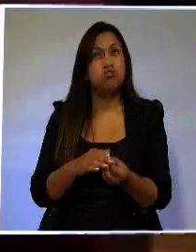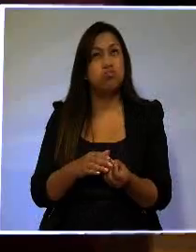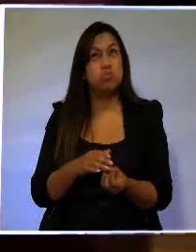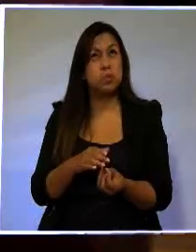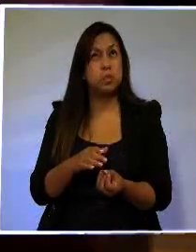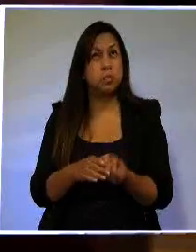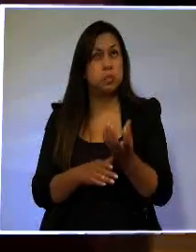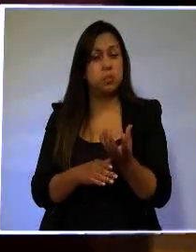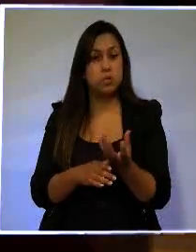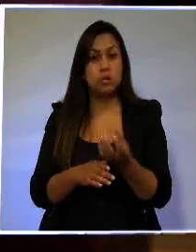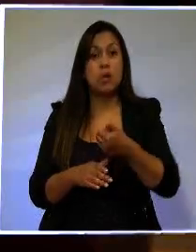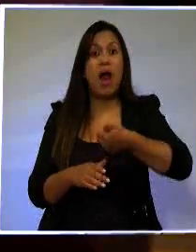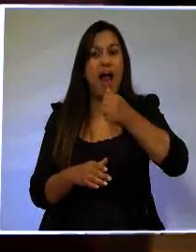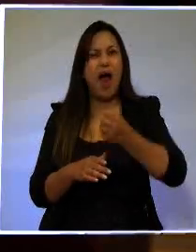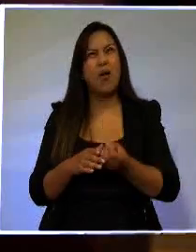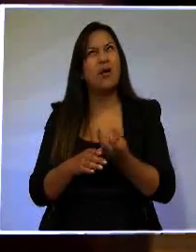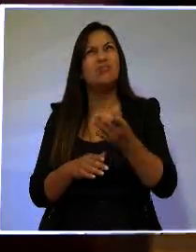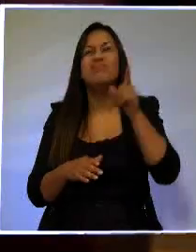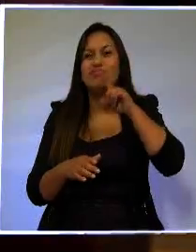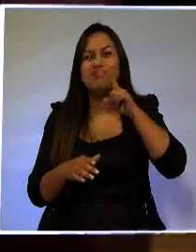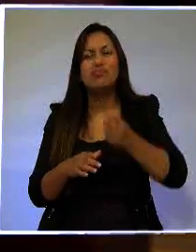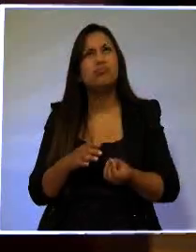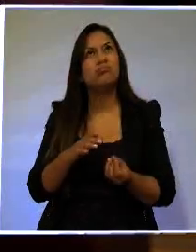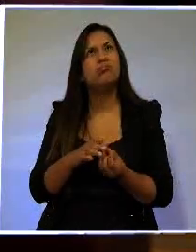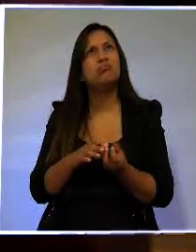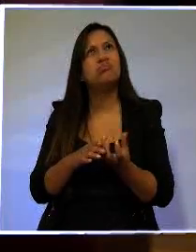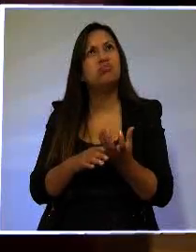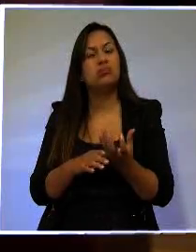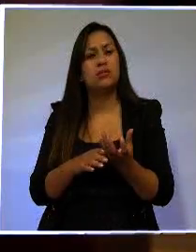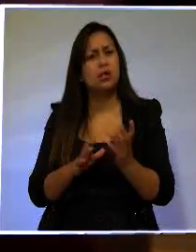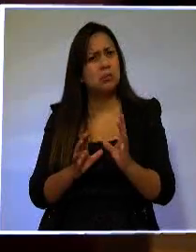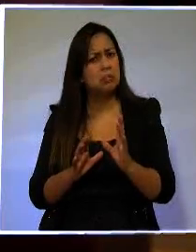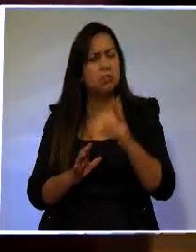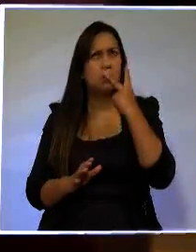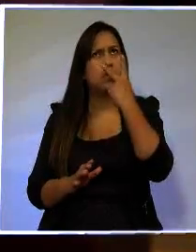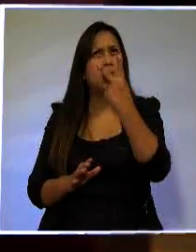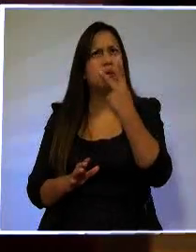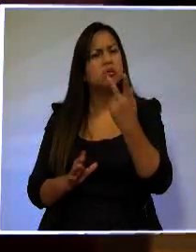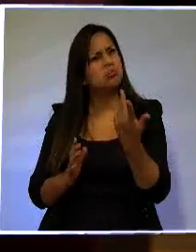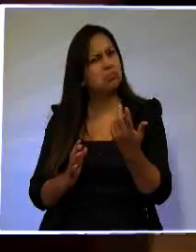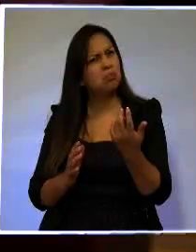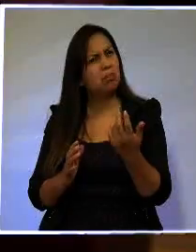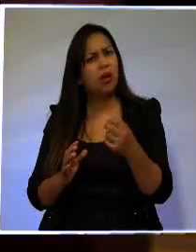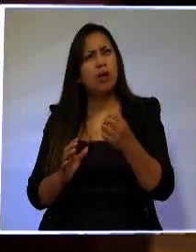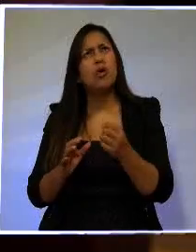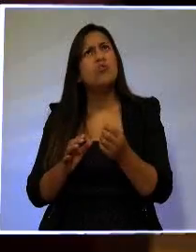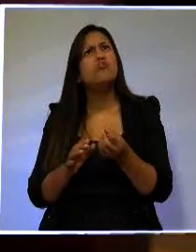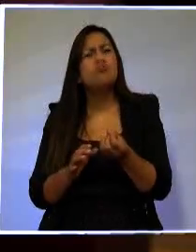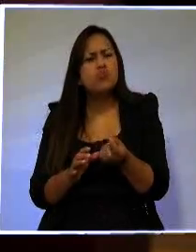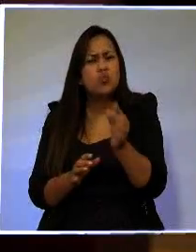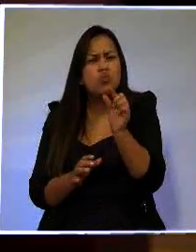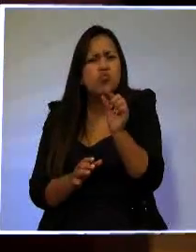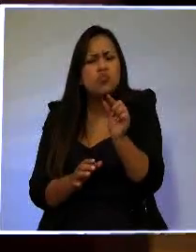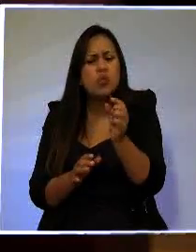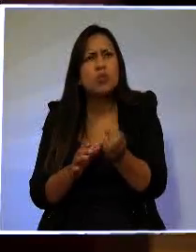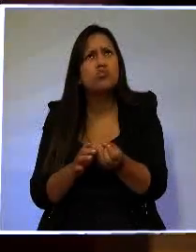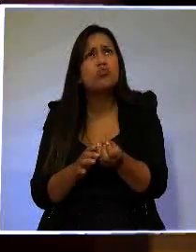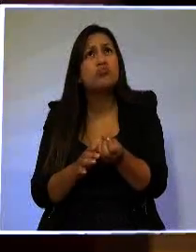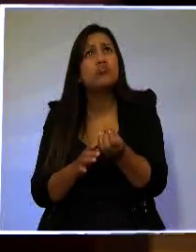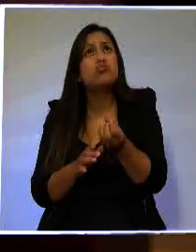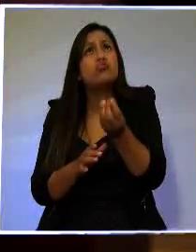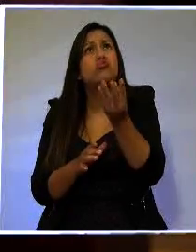gases y de ceniza entonces hemos visto todos nosotros que las emisiones han disminuido en tamaño y han disminuido en carga de